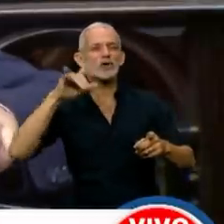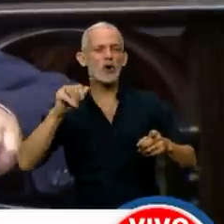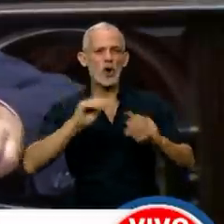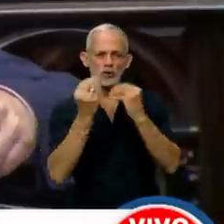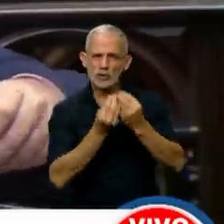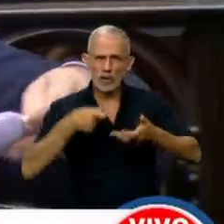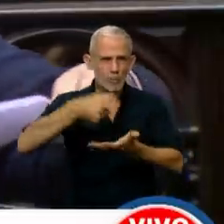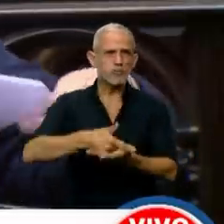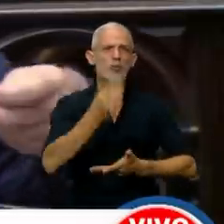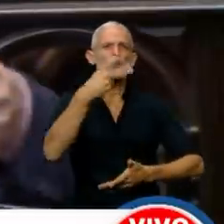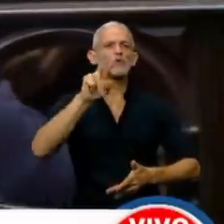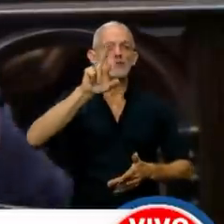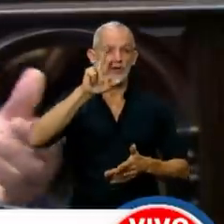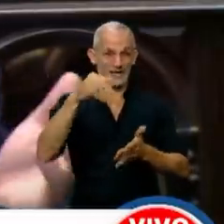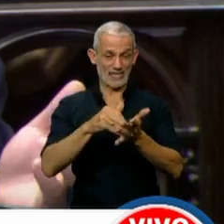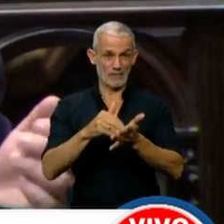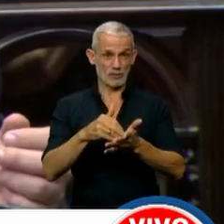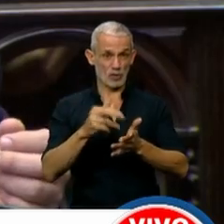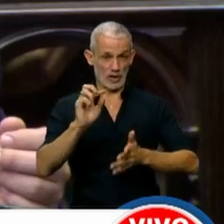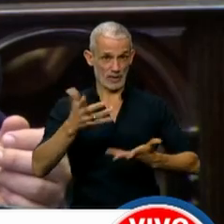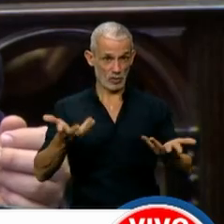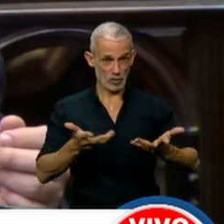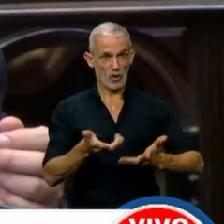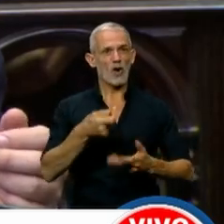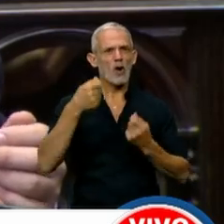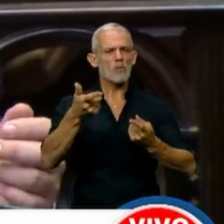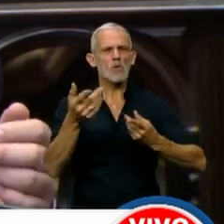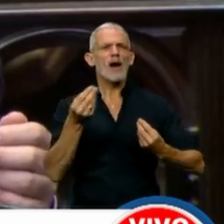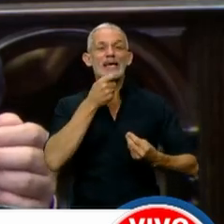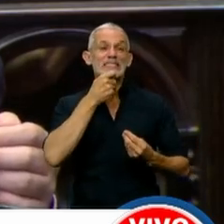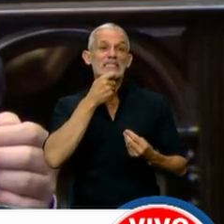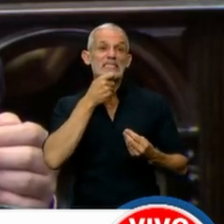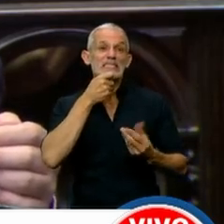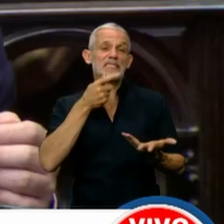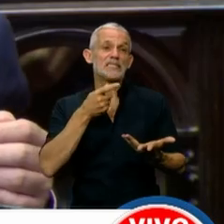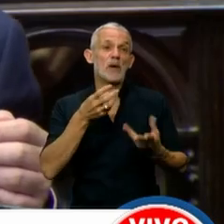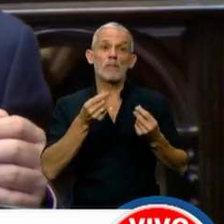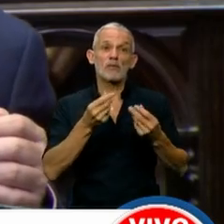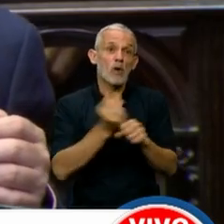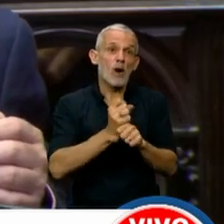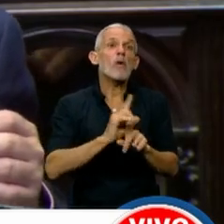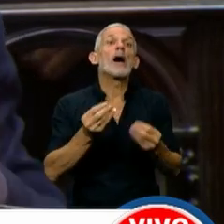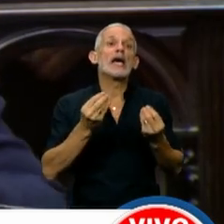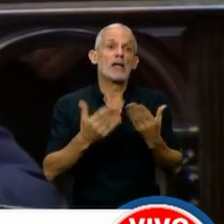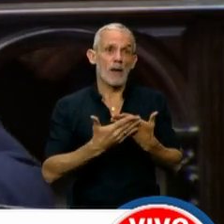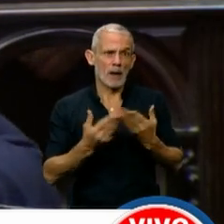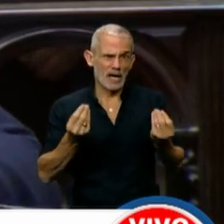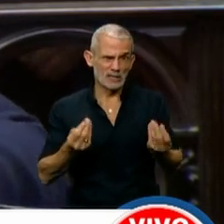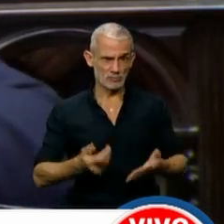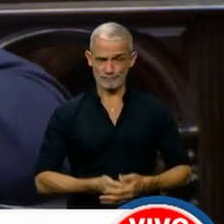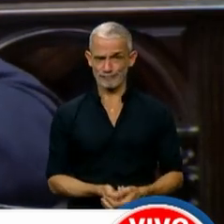dólares que será de todos estos avales si el presupuesto no sale no primero